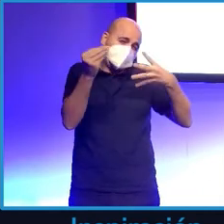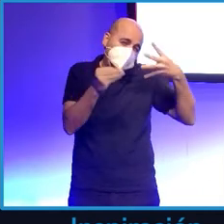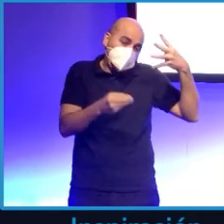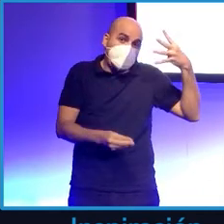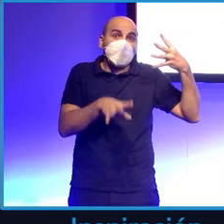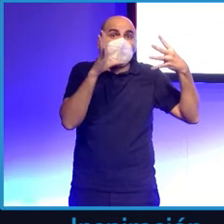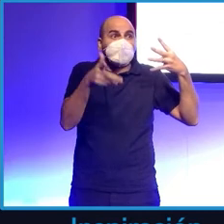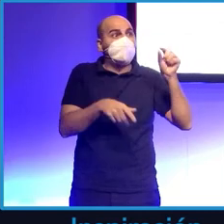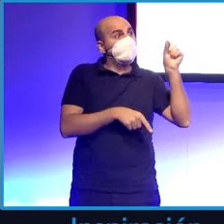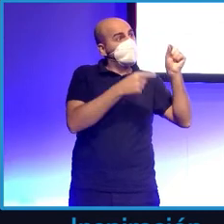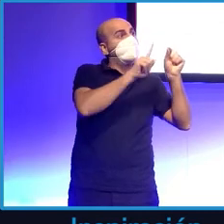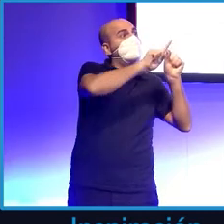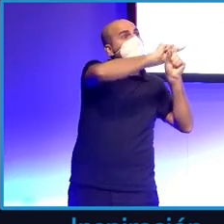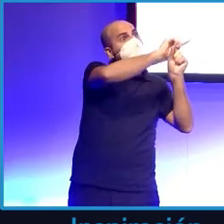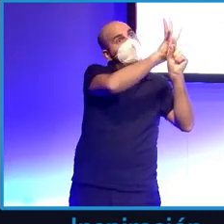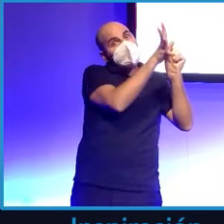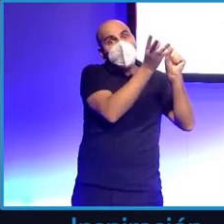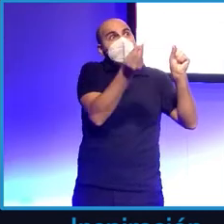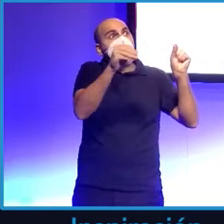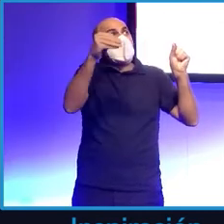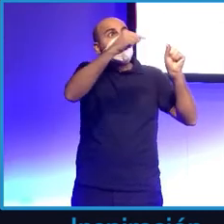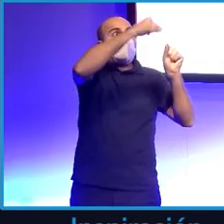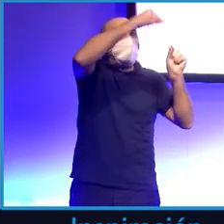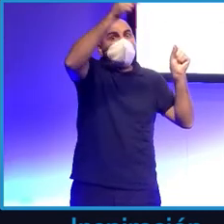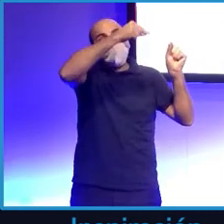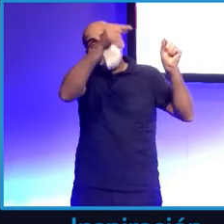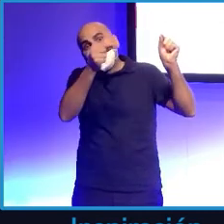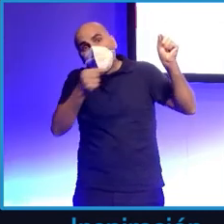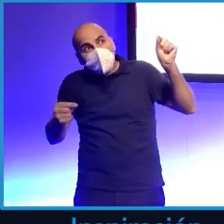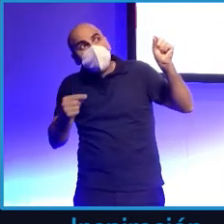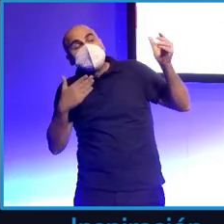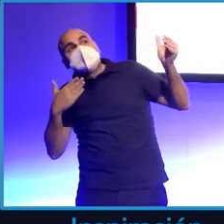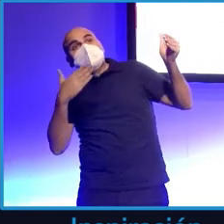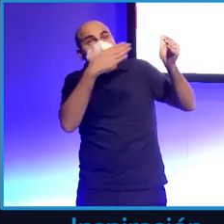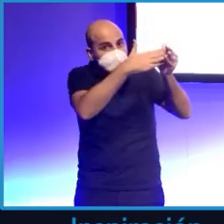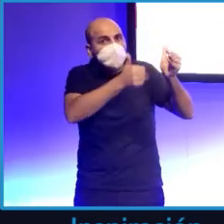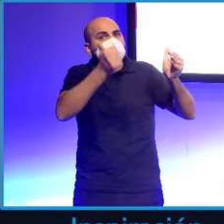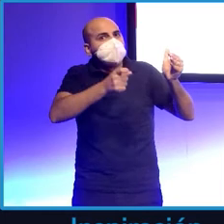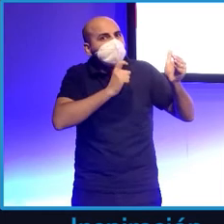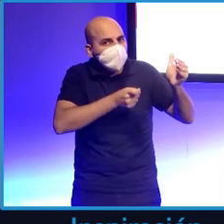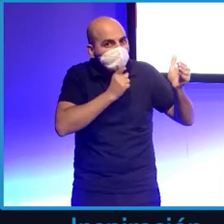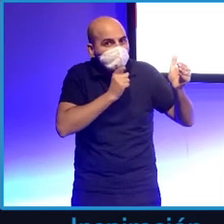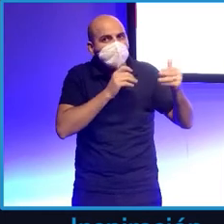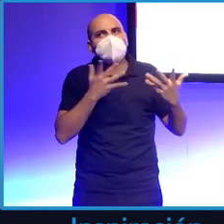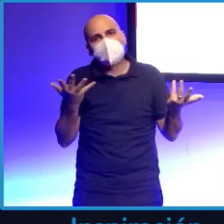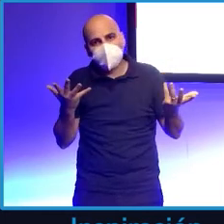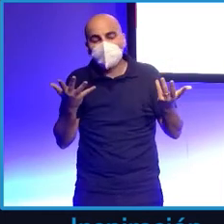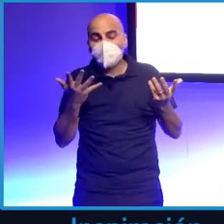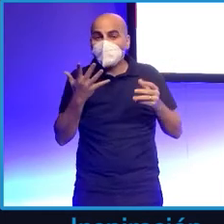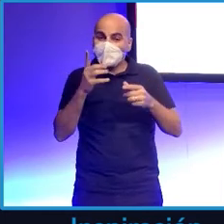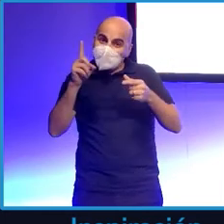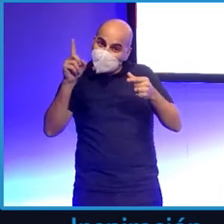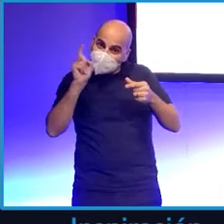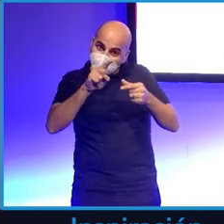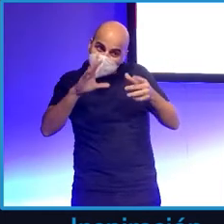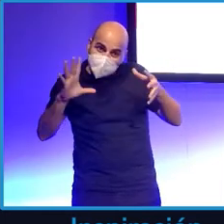más links más posibilidad de llegar pero vamos a ser claros no vale igual un link del mundo un link de un periódico local que un blog que está